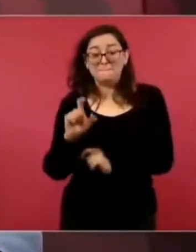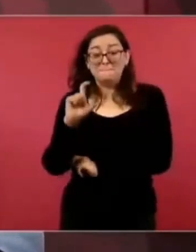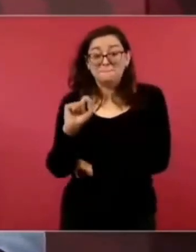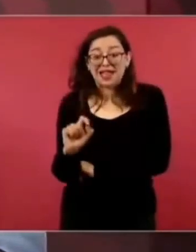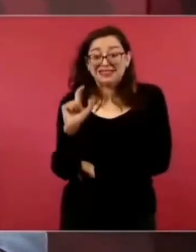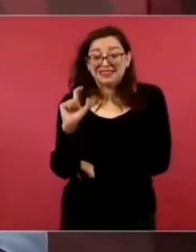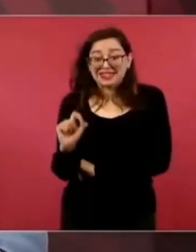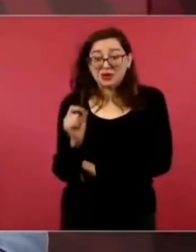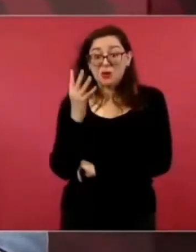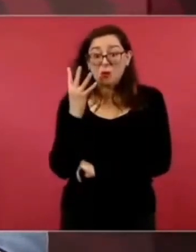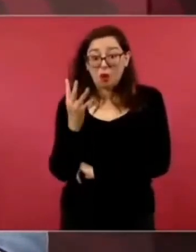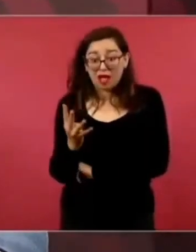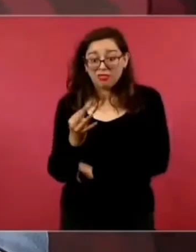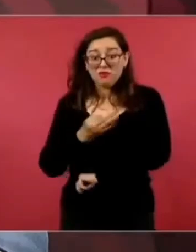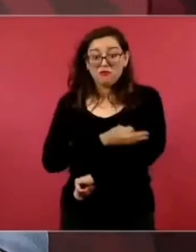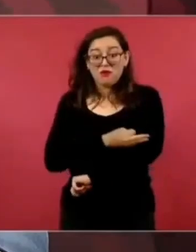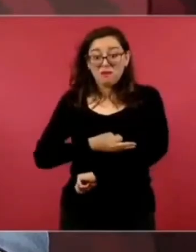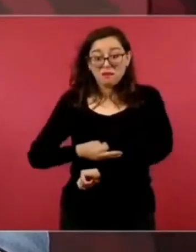24.